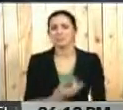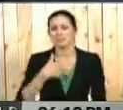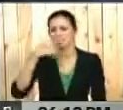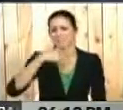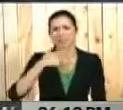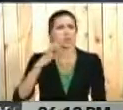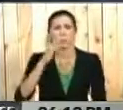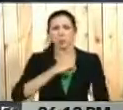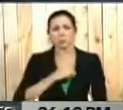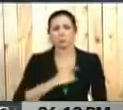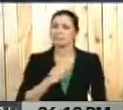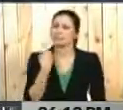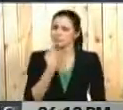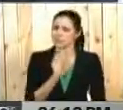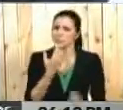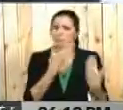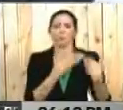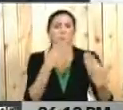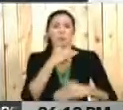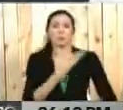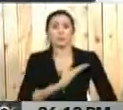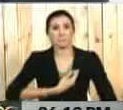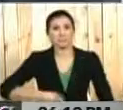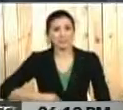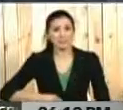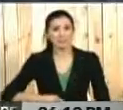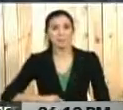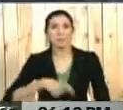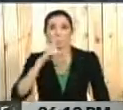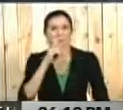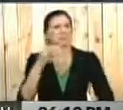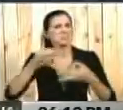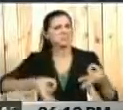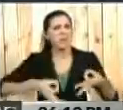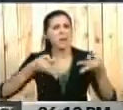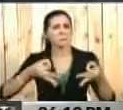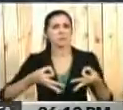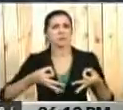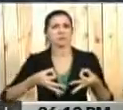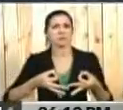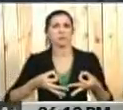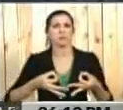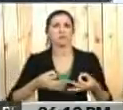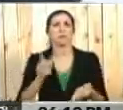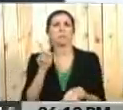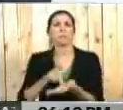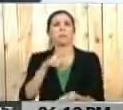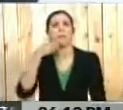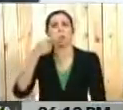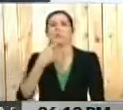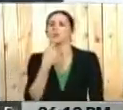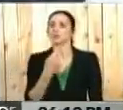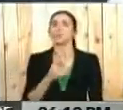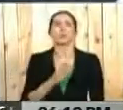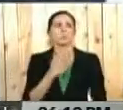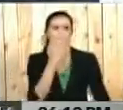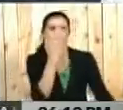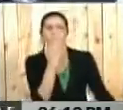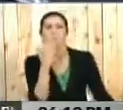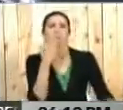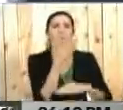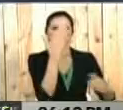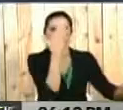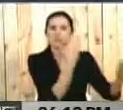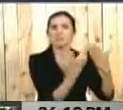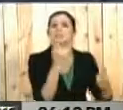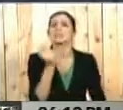serio, responsable, porque el presidente desde el inicio de todas sus intervenciones ha dicho: voy a ir al Tribunal Supremo de